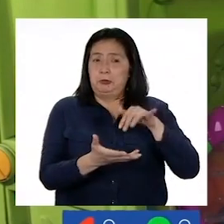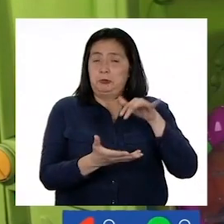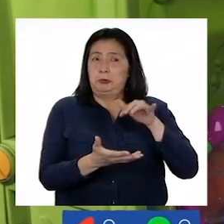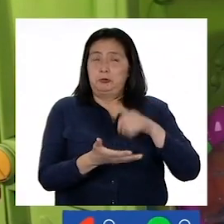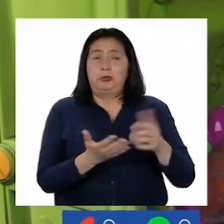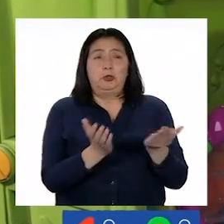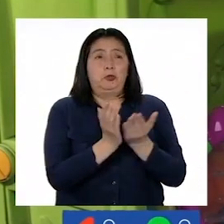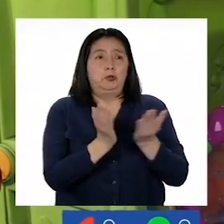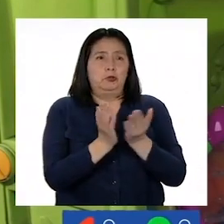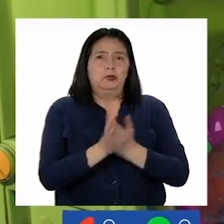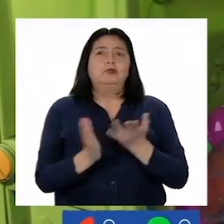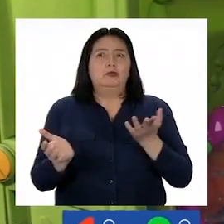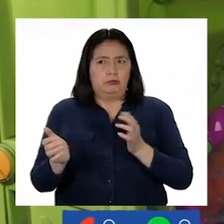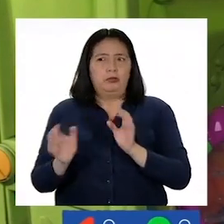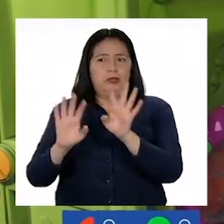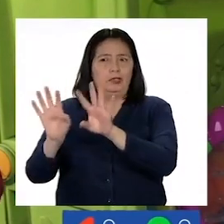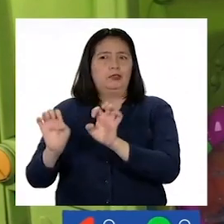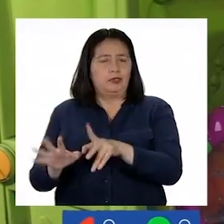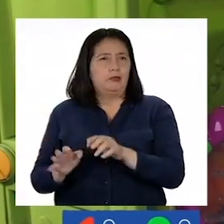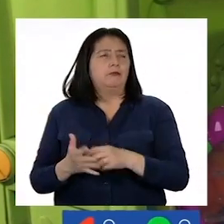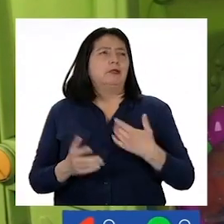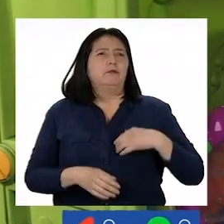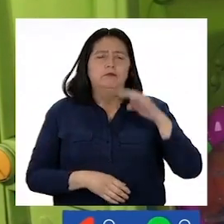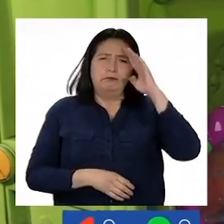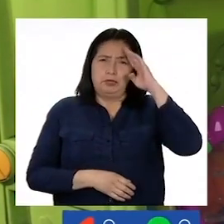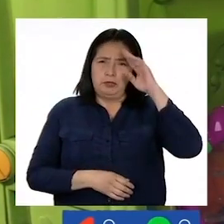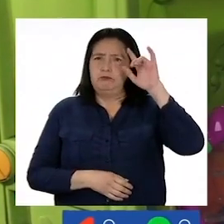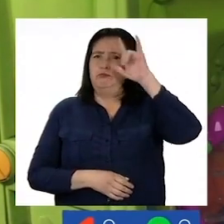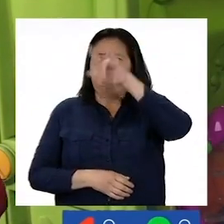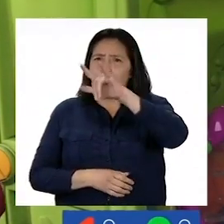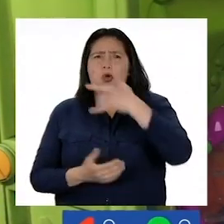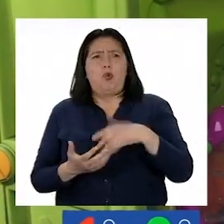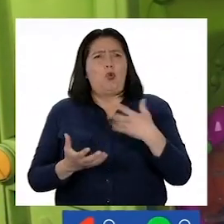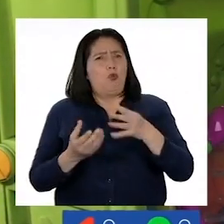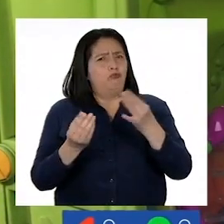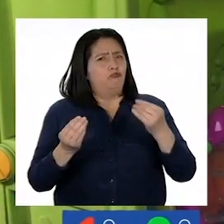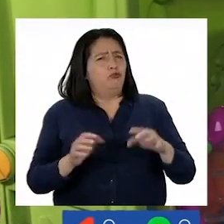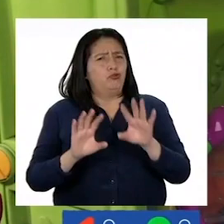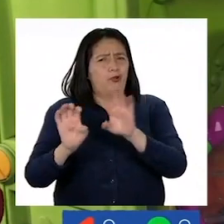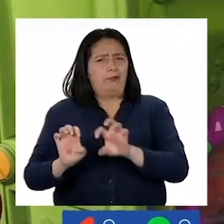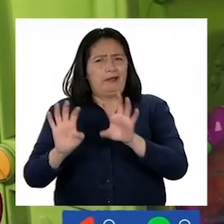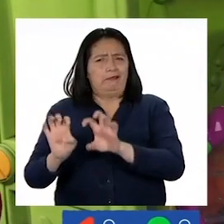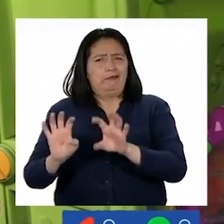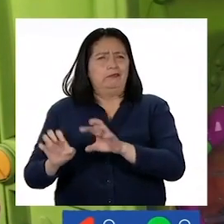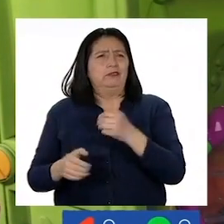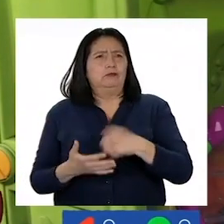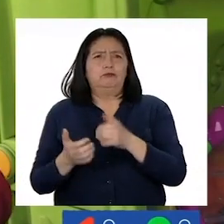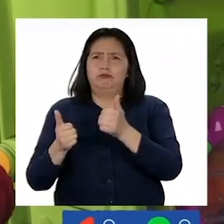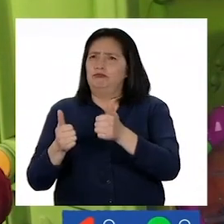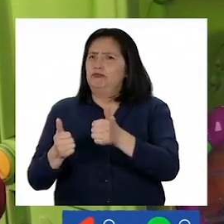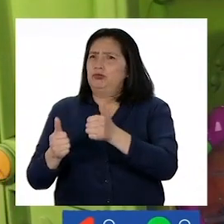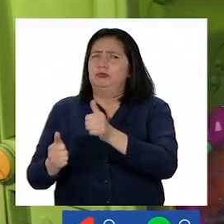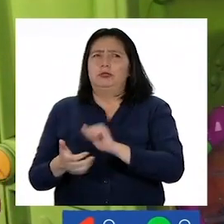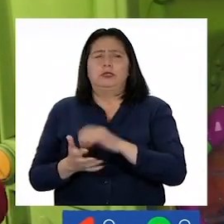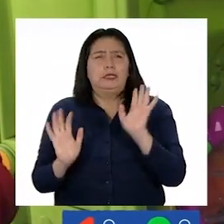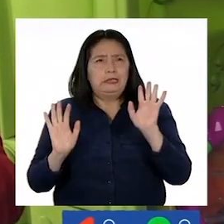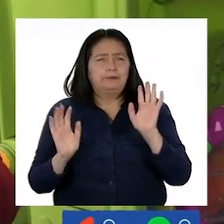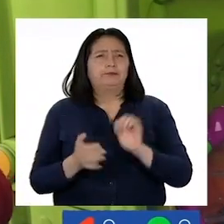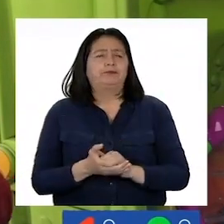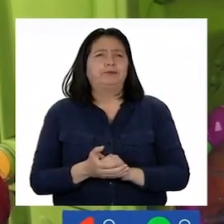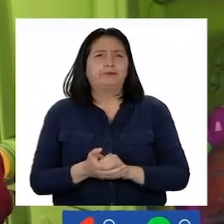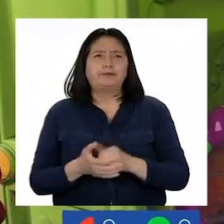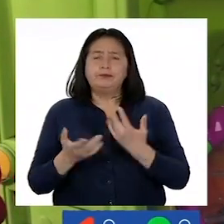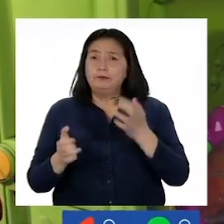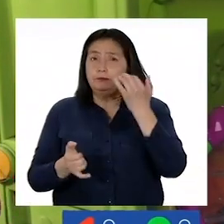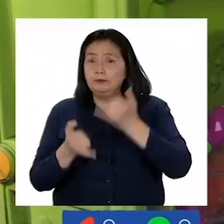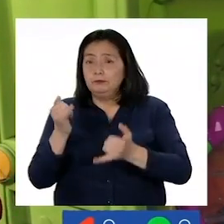postuló a la Fuerza Aérea. Él tuvo que hacer muchos exámenes Entonces fue muy bien hasta que